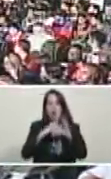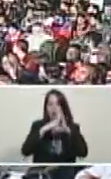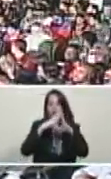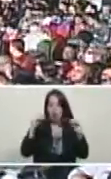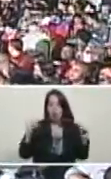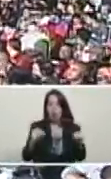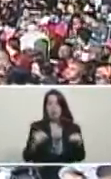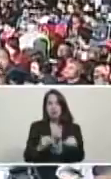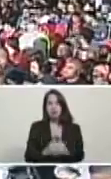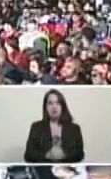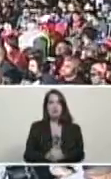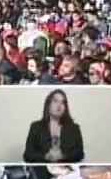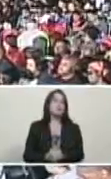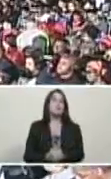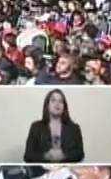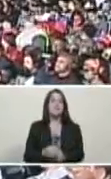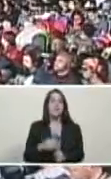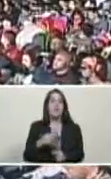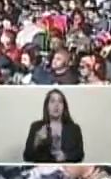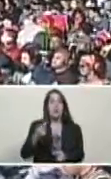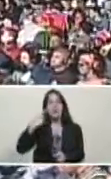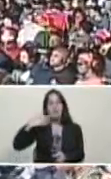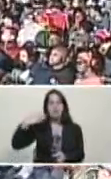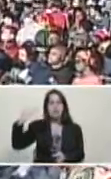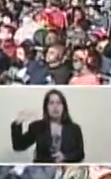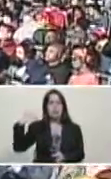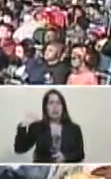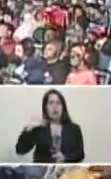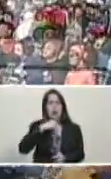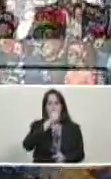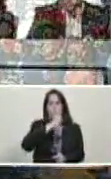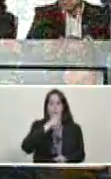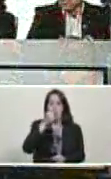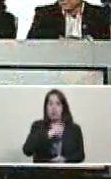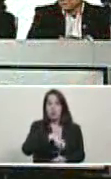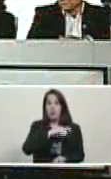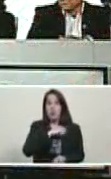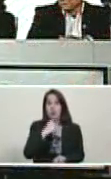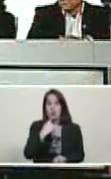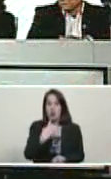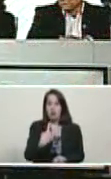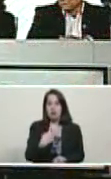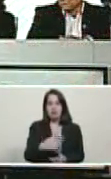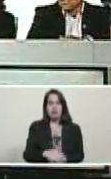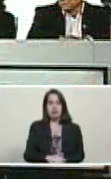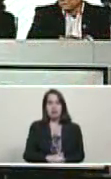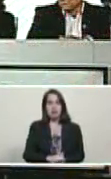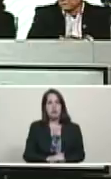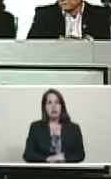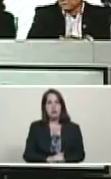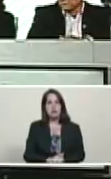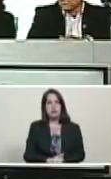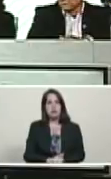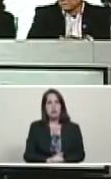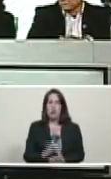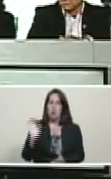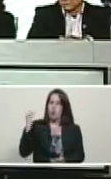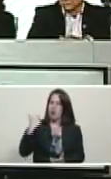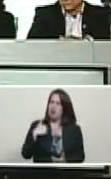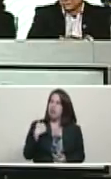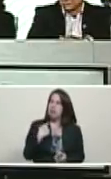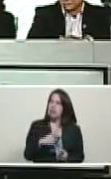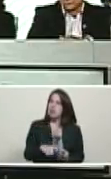días un no periodista español ernesto con argentinos creo que